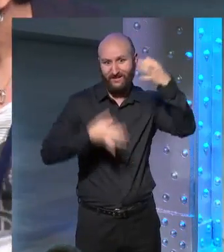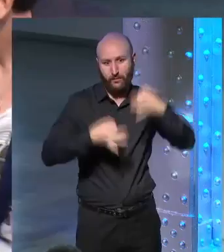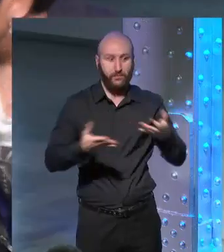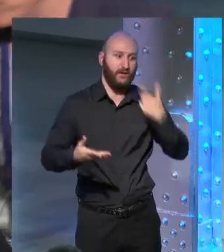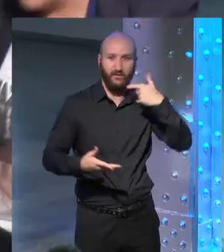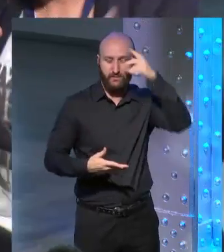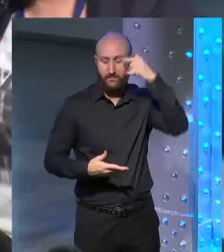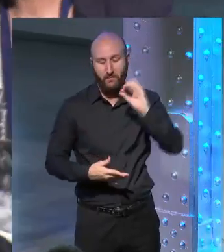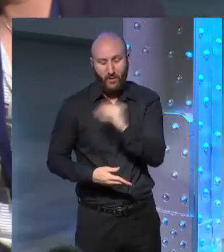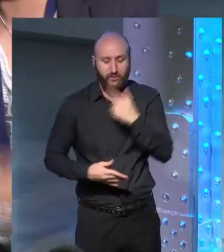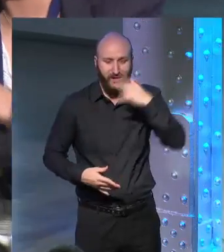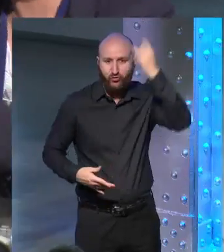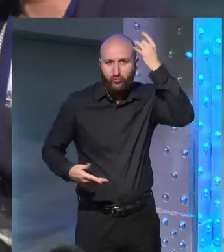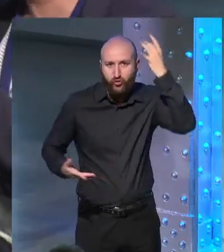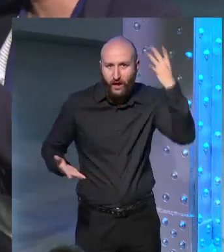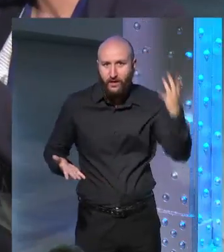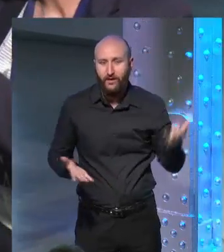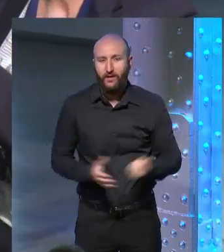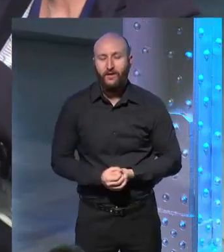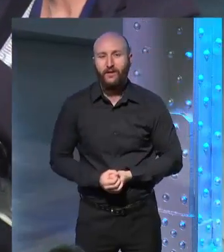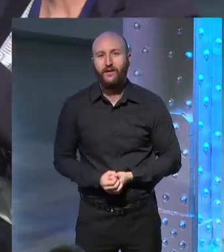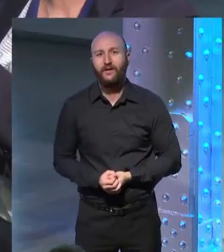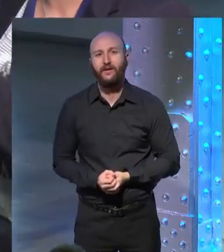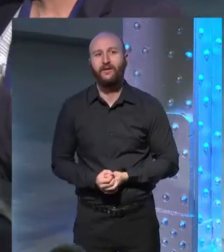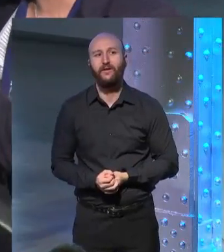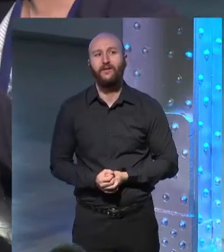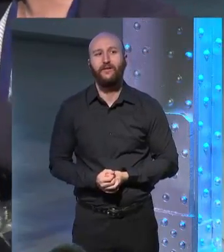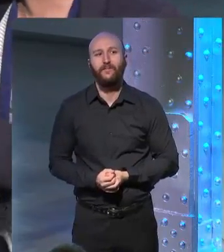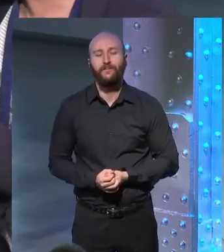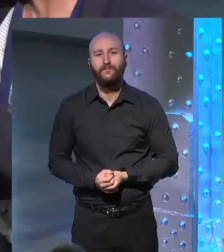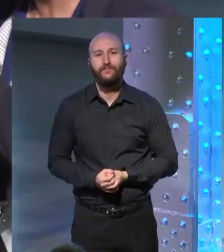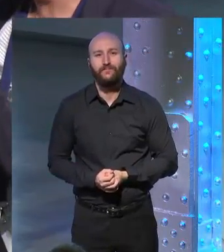preguntas hago? No, ¿cómo no le van a dar?